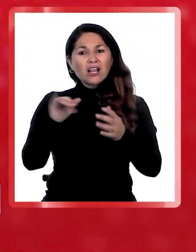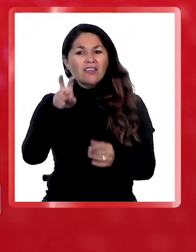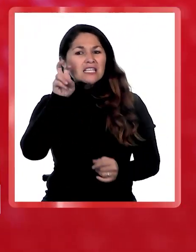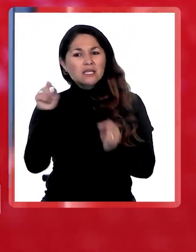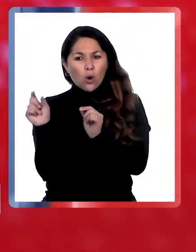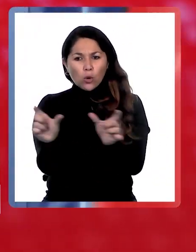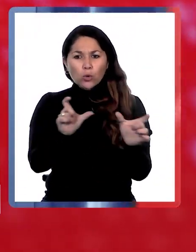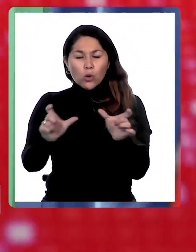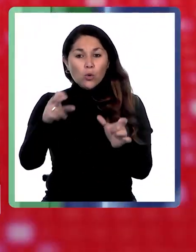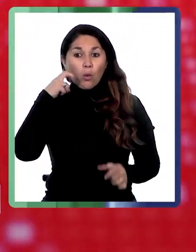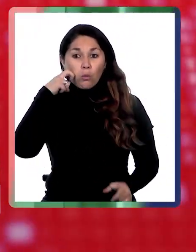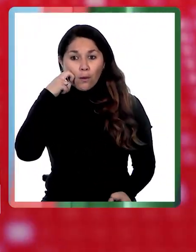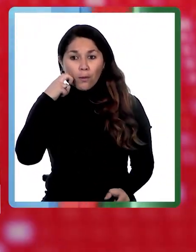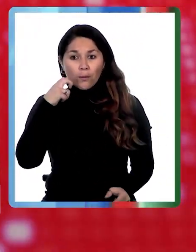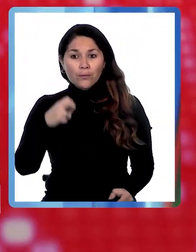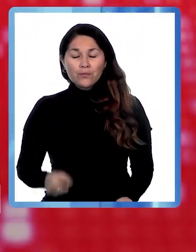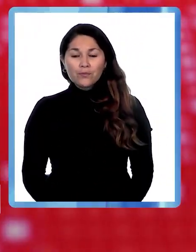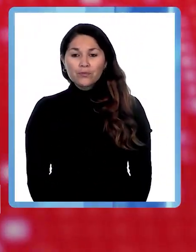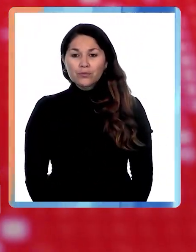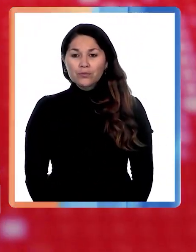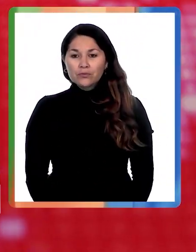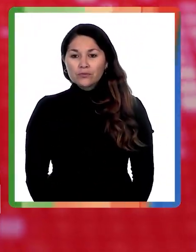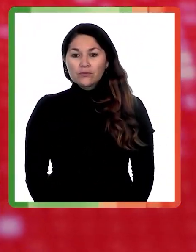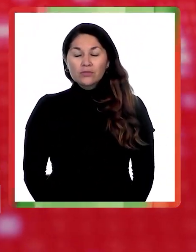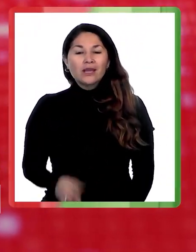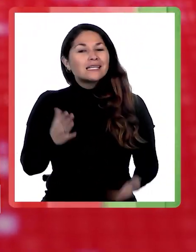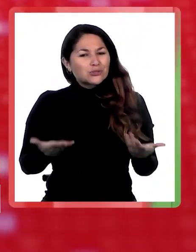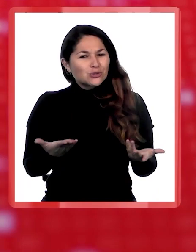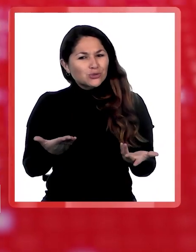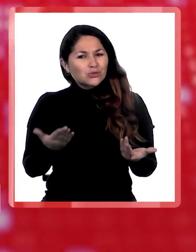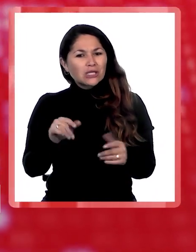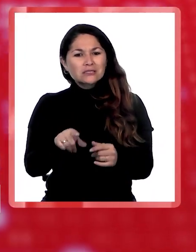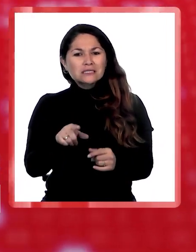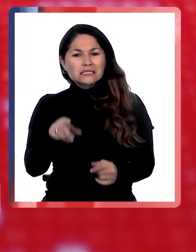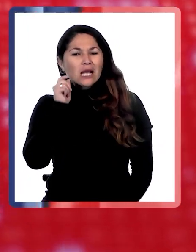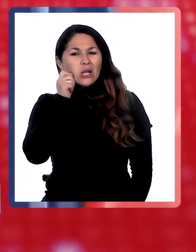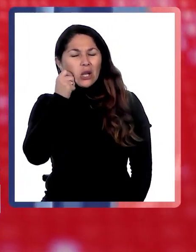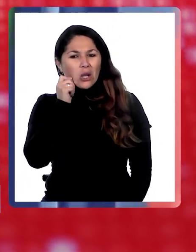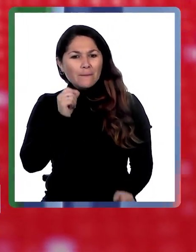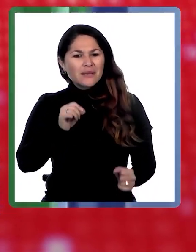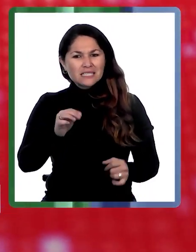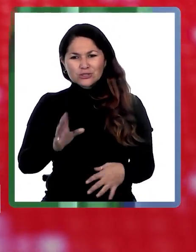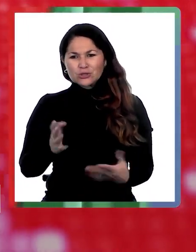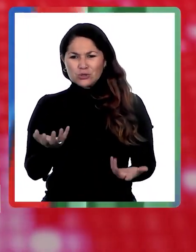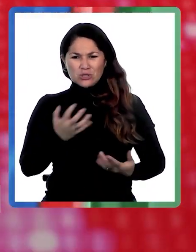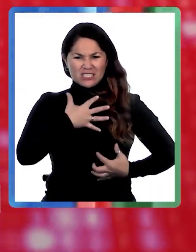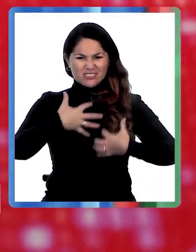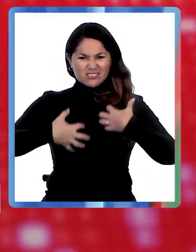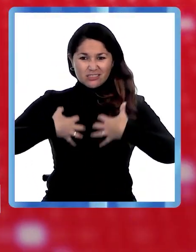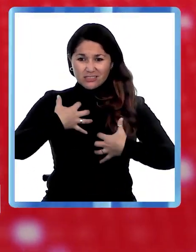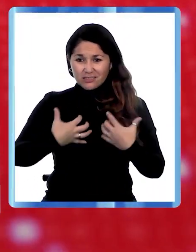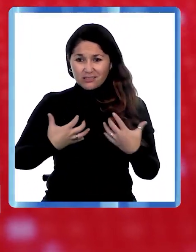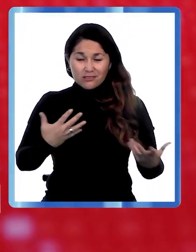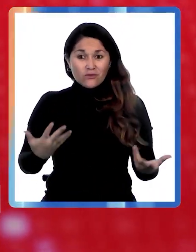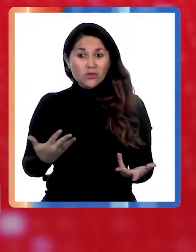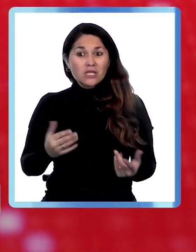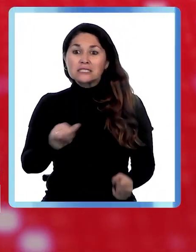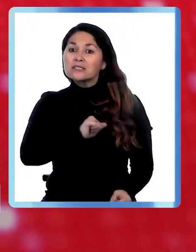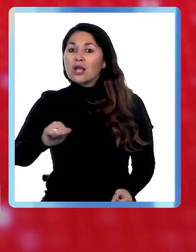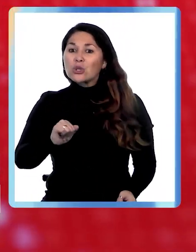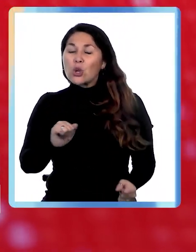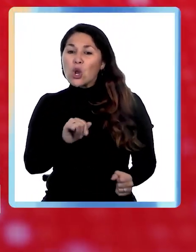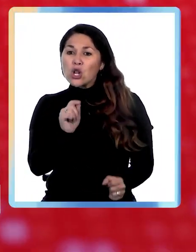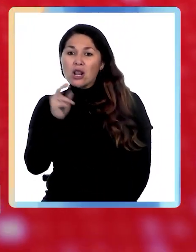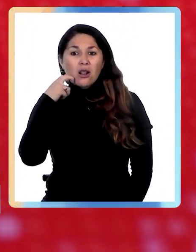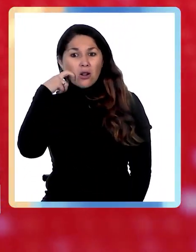sin supervisión o control directo de seres humanos en ese sentido se consideraba el actuar de manera agresiva de estos animales